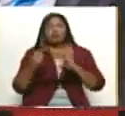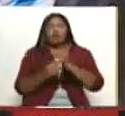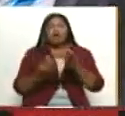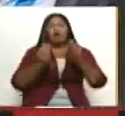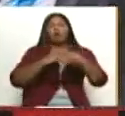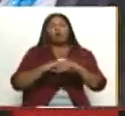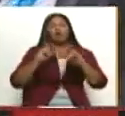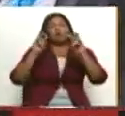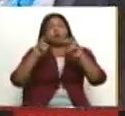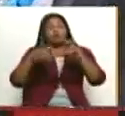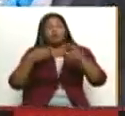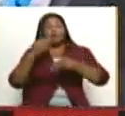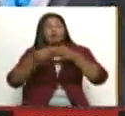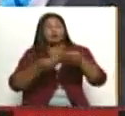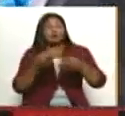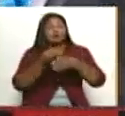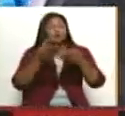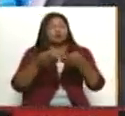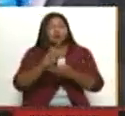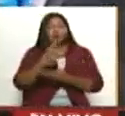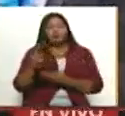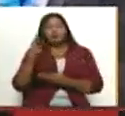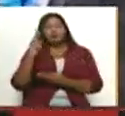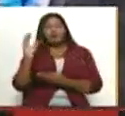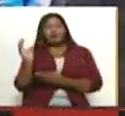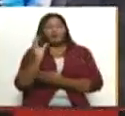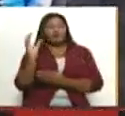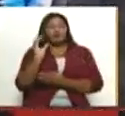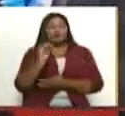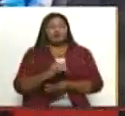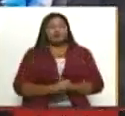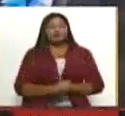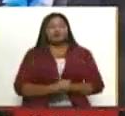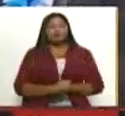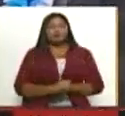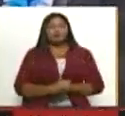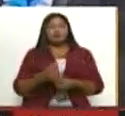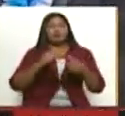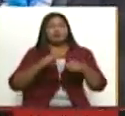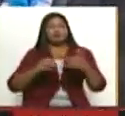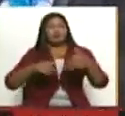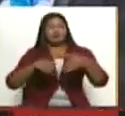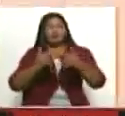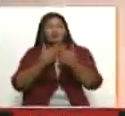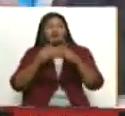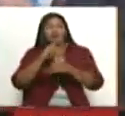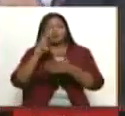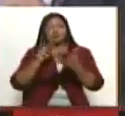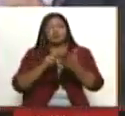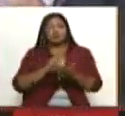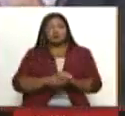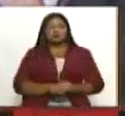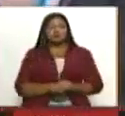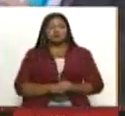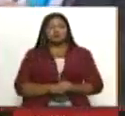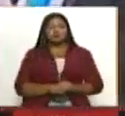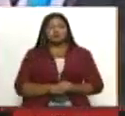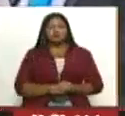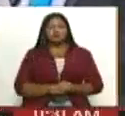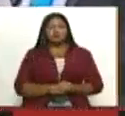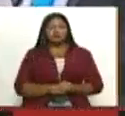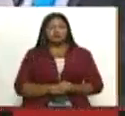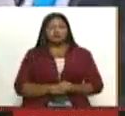acuerdos entre el Gobierno de la República de Colombia y el Ejército de Liberación Nacional.